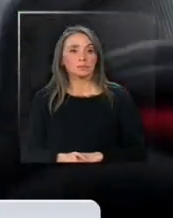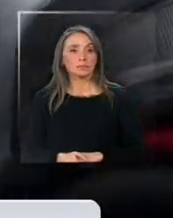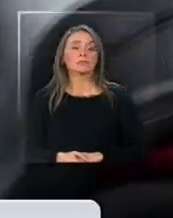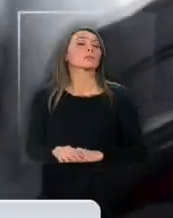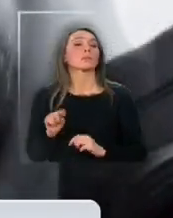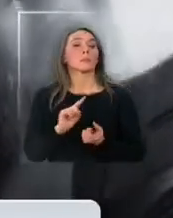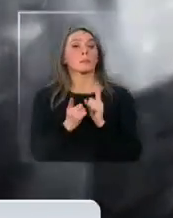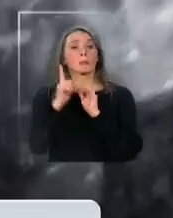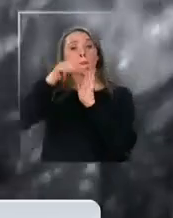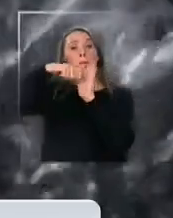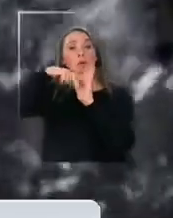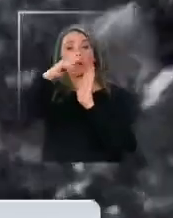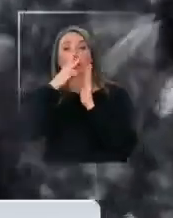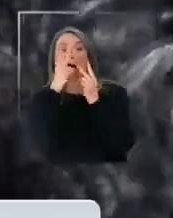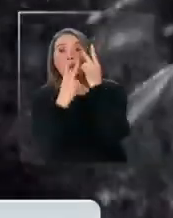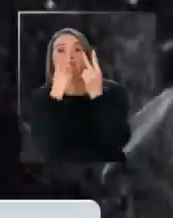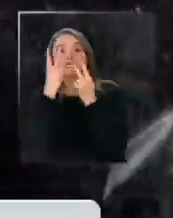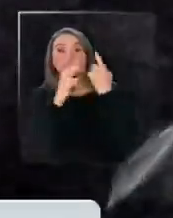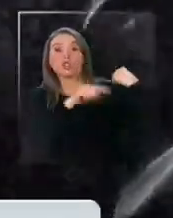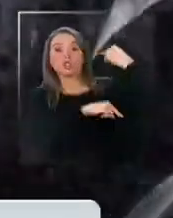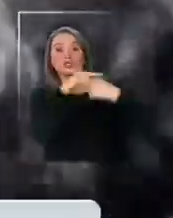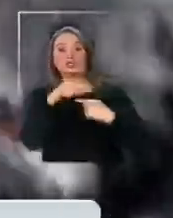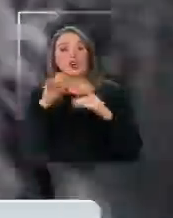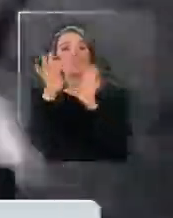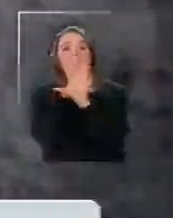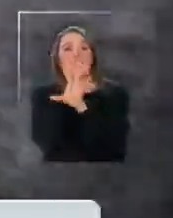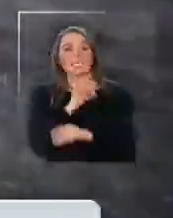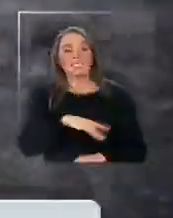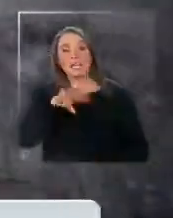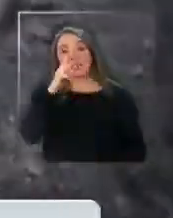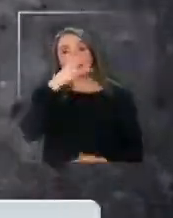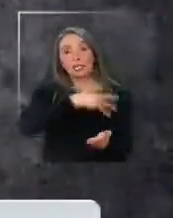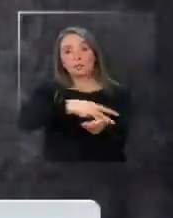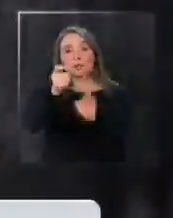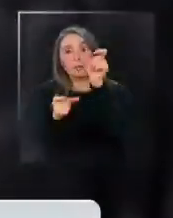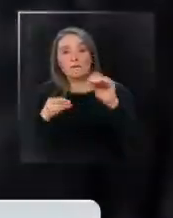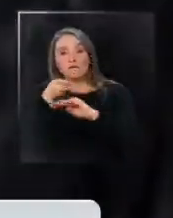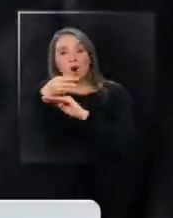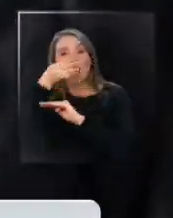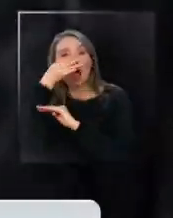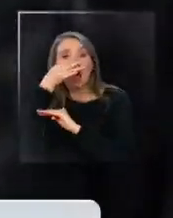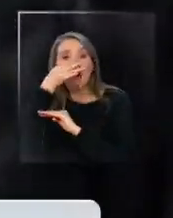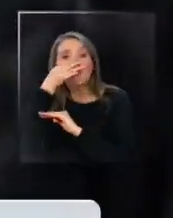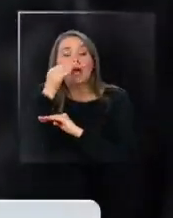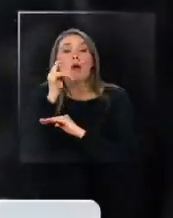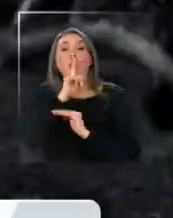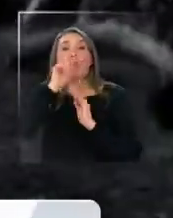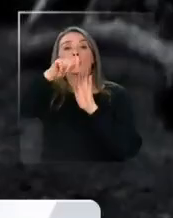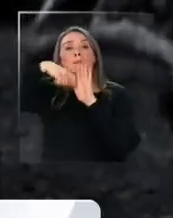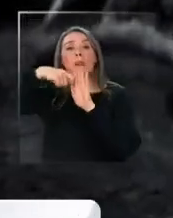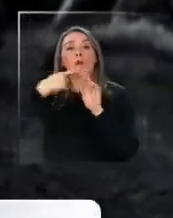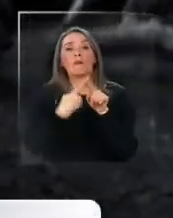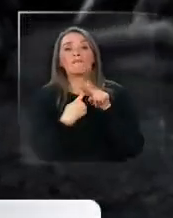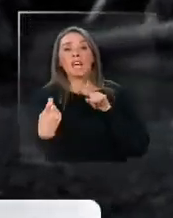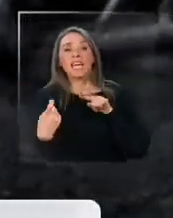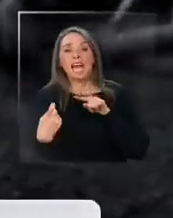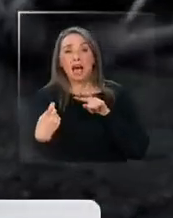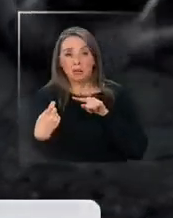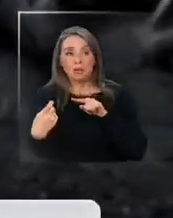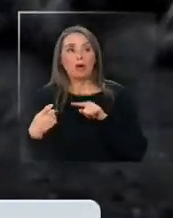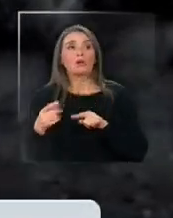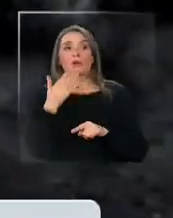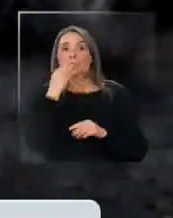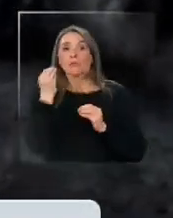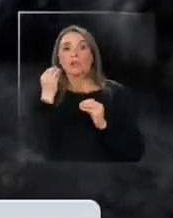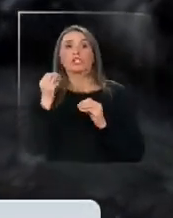se convirtió en la película más vista la historia del cine en chile- más de 3 millones de espectadores han visto la última entrega de los vengadores el último éxito